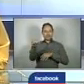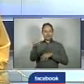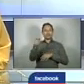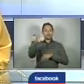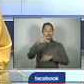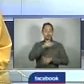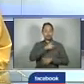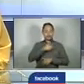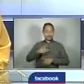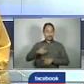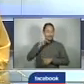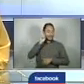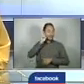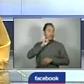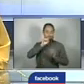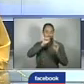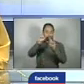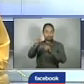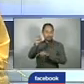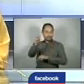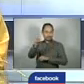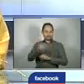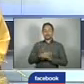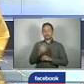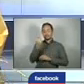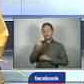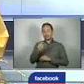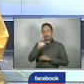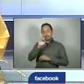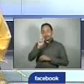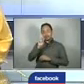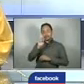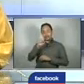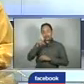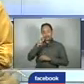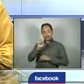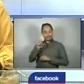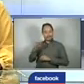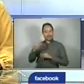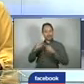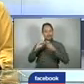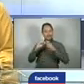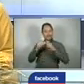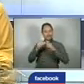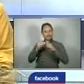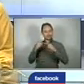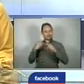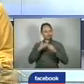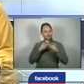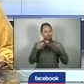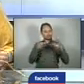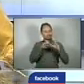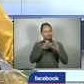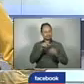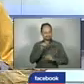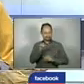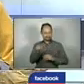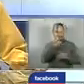presidente de la República, Nayib Bukele. El periodista Enrique Hernández, de nuestro canal Aliado Telemás, nos informa.